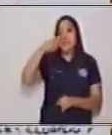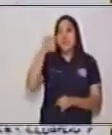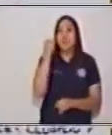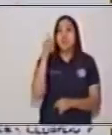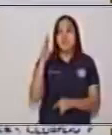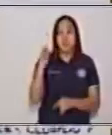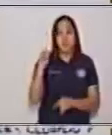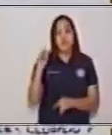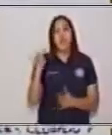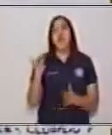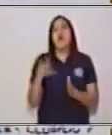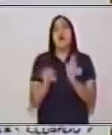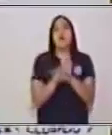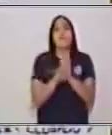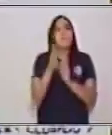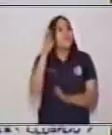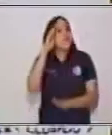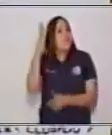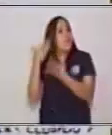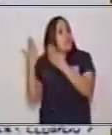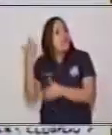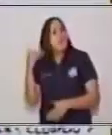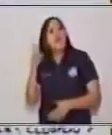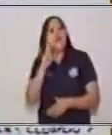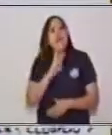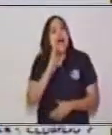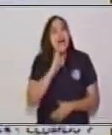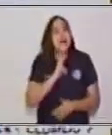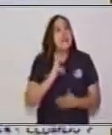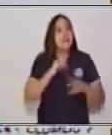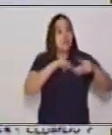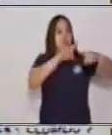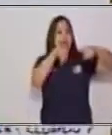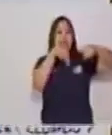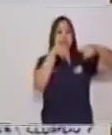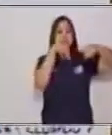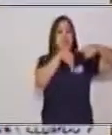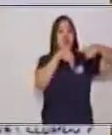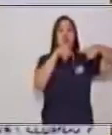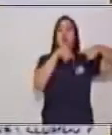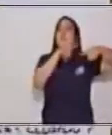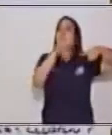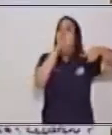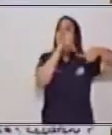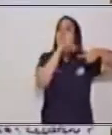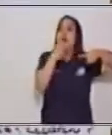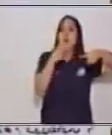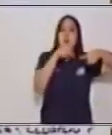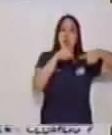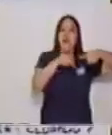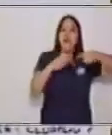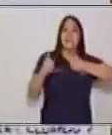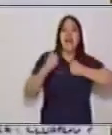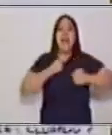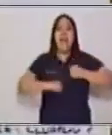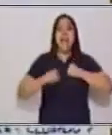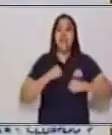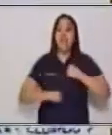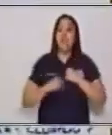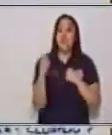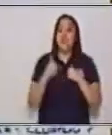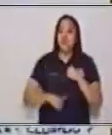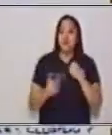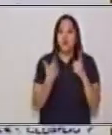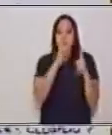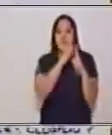los actantes del verbo. El núcleo del predicado va a ser el verbo, porque es la acción por medio de la cual mi oración